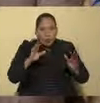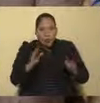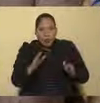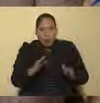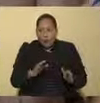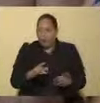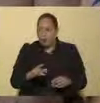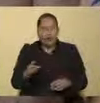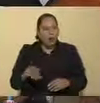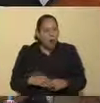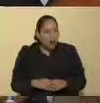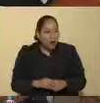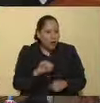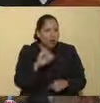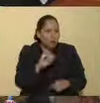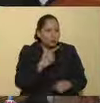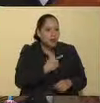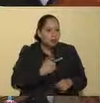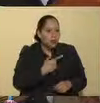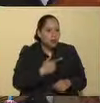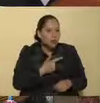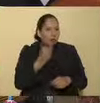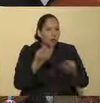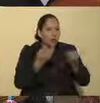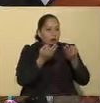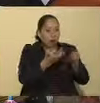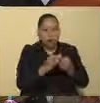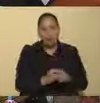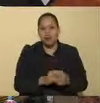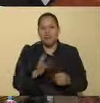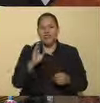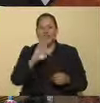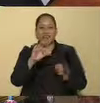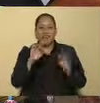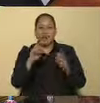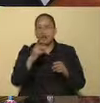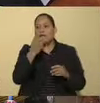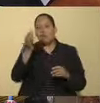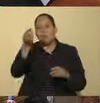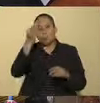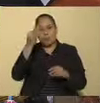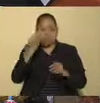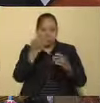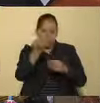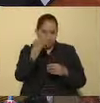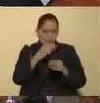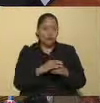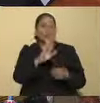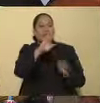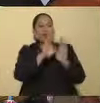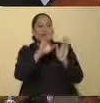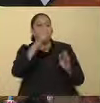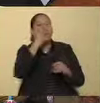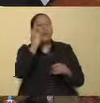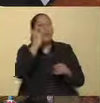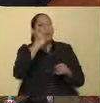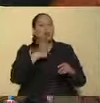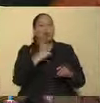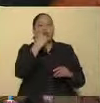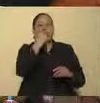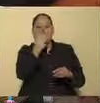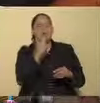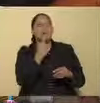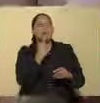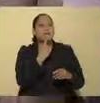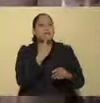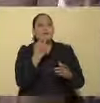individuos, uno en cada 700 mil. O sea, está pésimo que llegues y digas, yo me quiero quedar la nariz y el mentón de Charlize Theron, una de las mujeres más